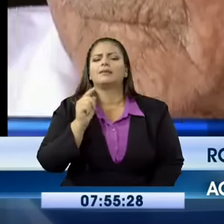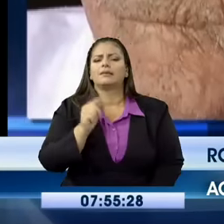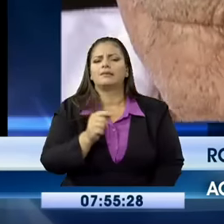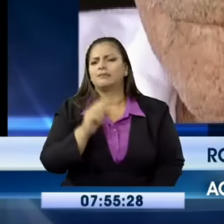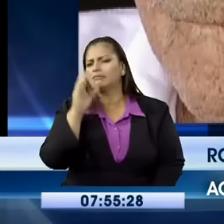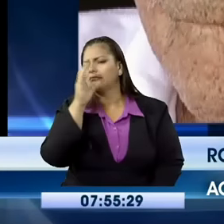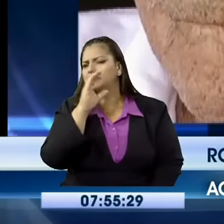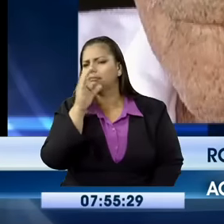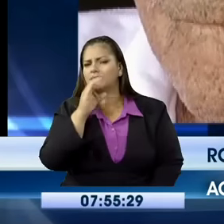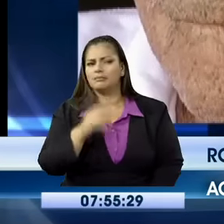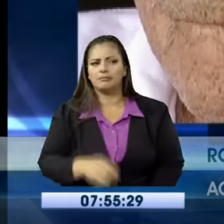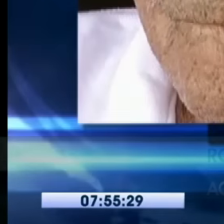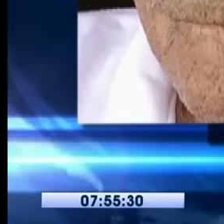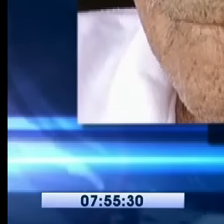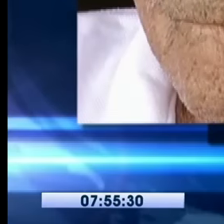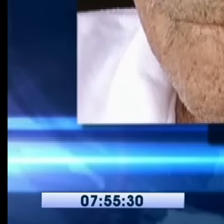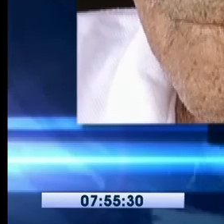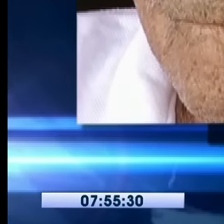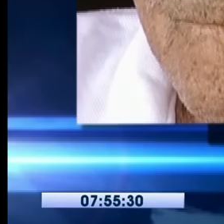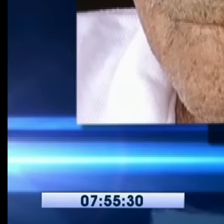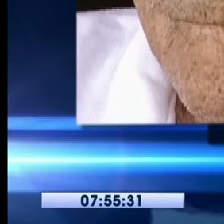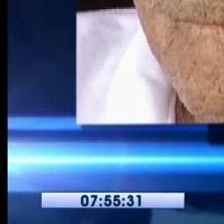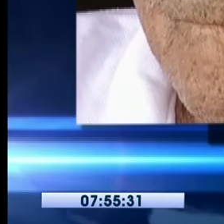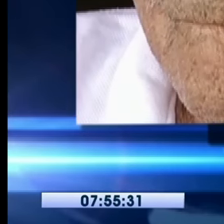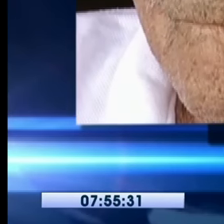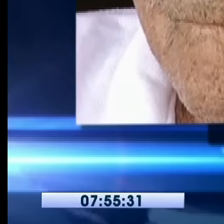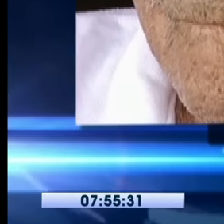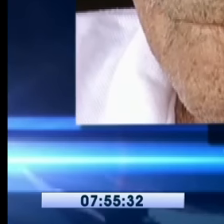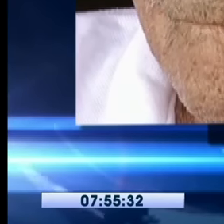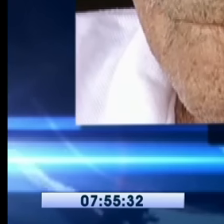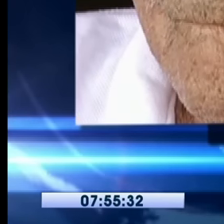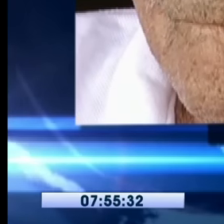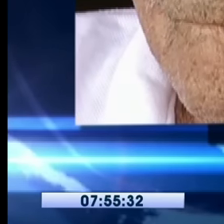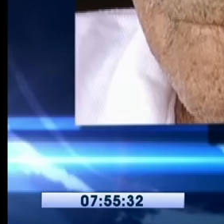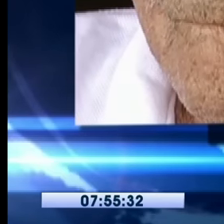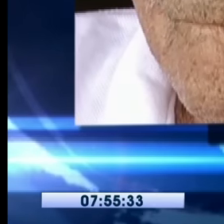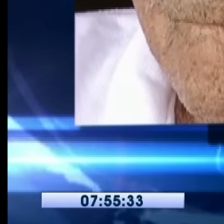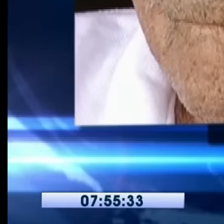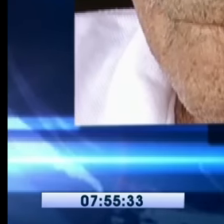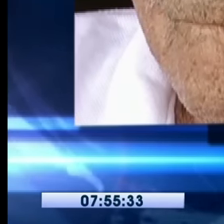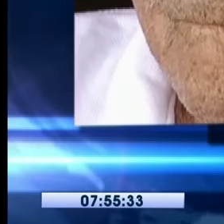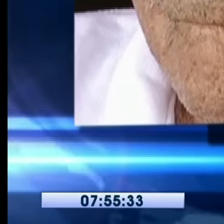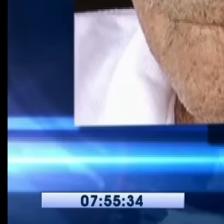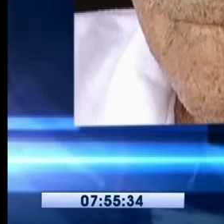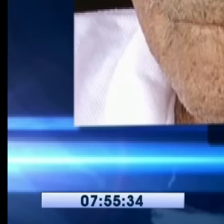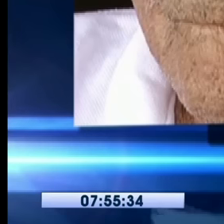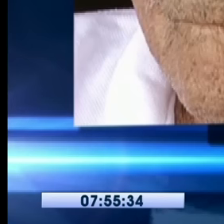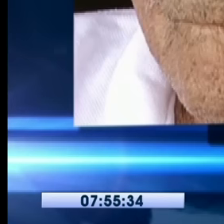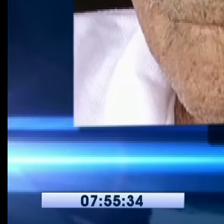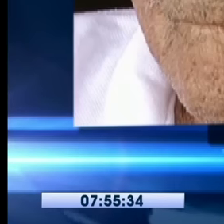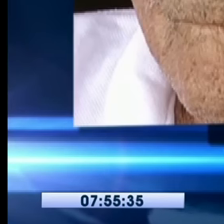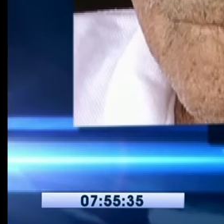conoce a quien dice llamarse Luciano Ortega comuníquese el teléfono 097 99